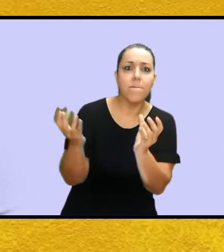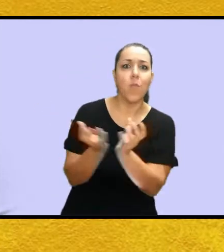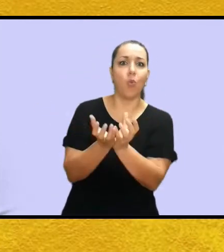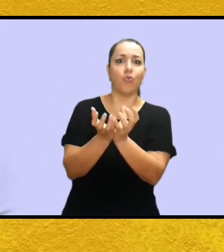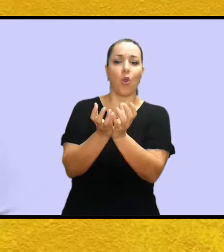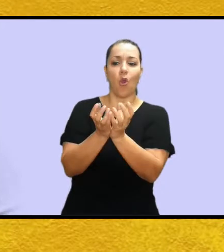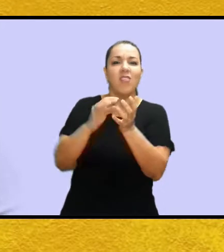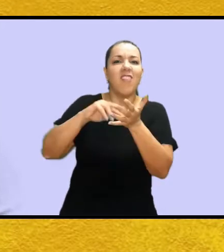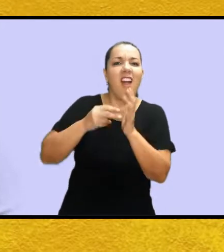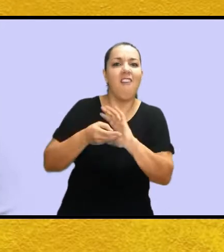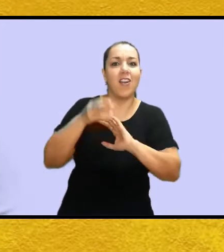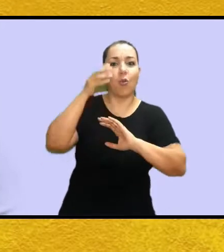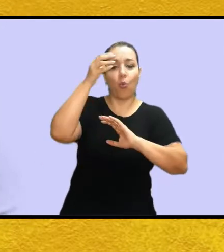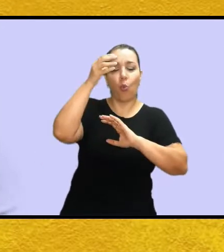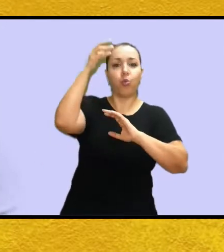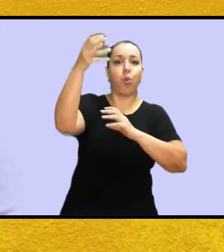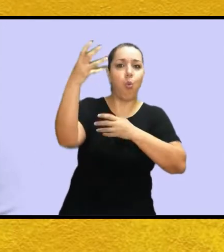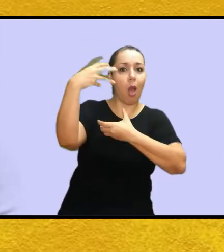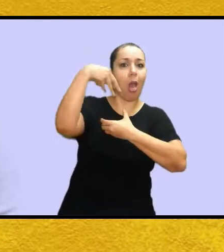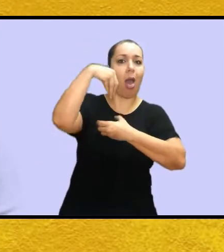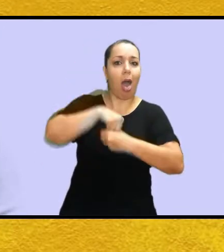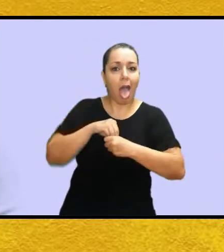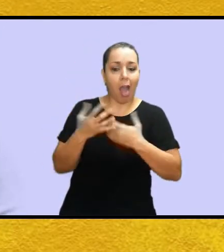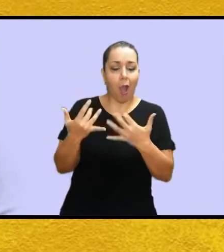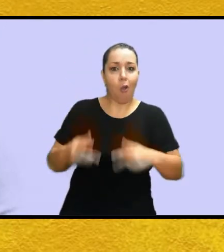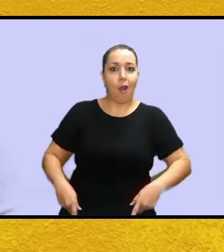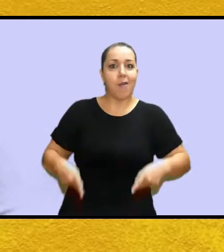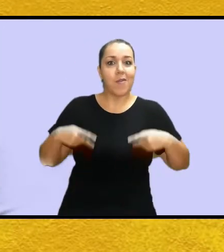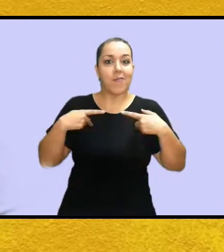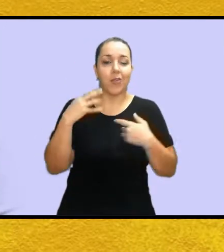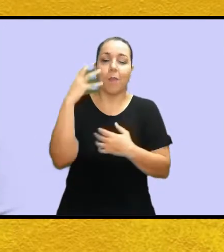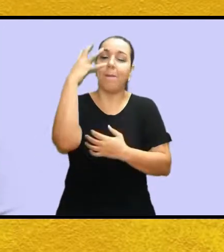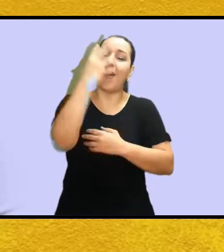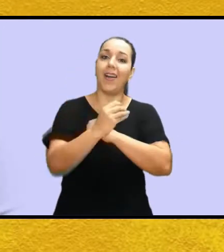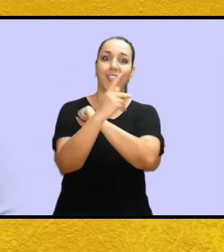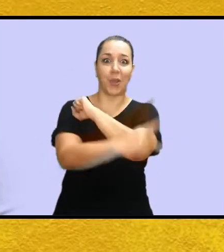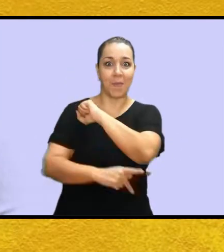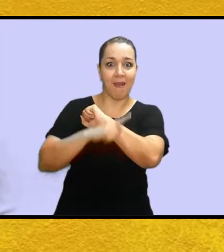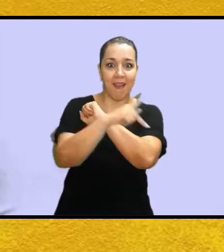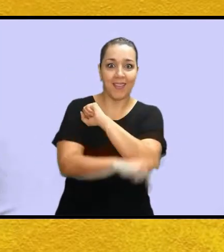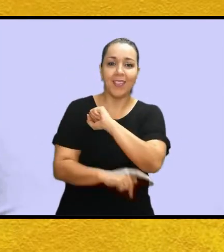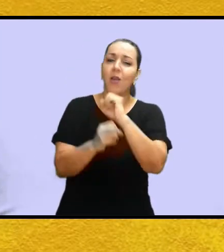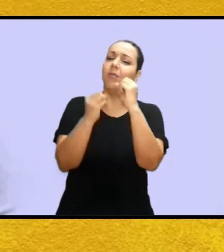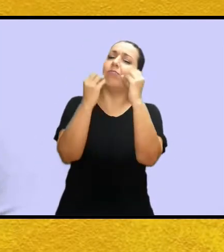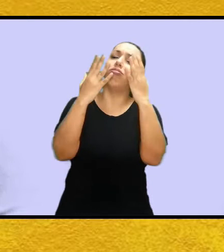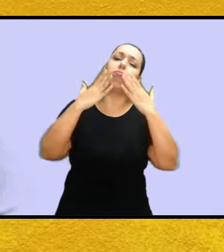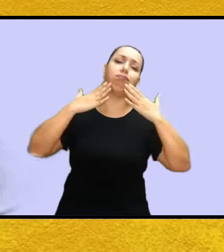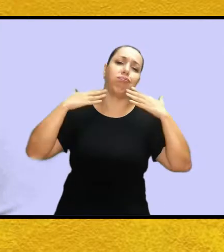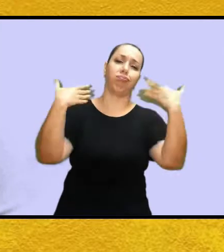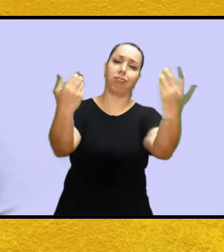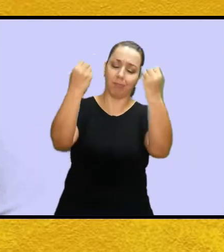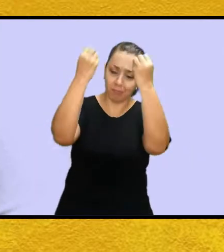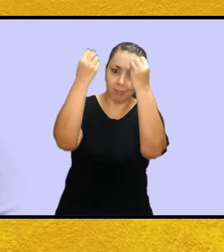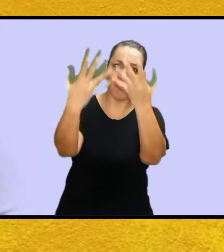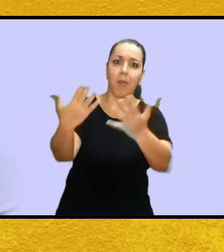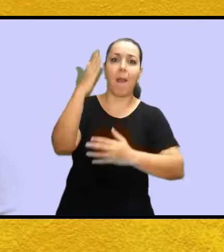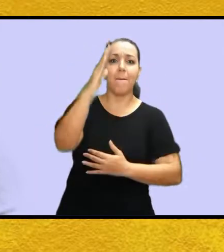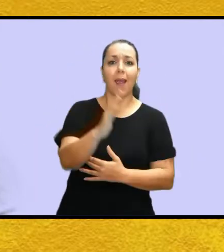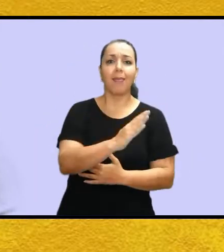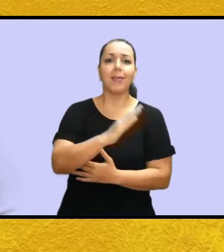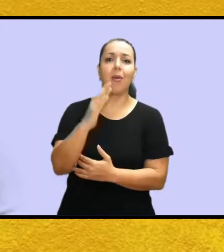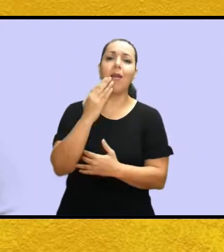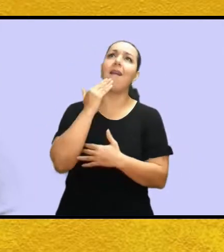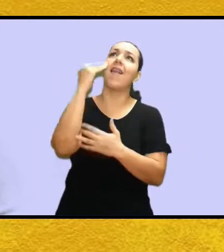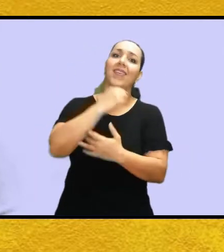planeta han formado cultura y hoy estamos viviendo en este bello país. Muchas bendiciones y como siempre